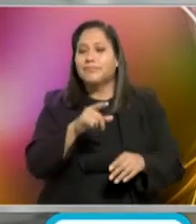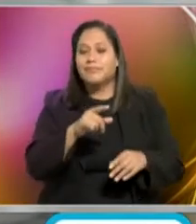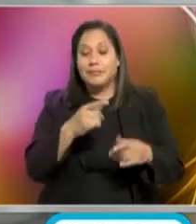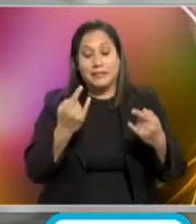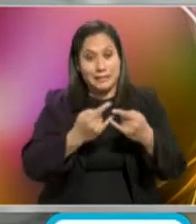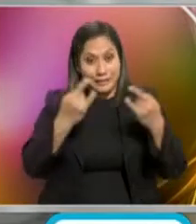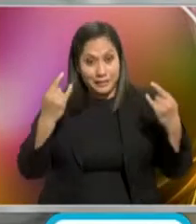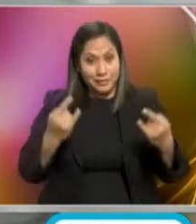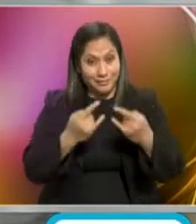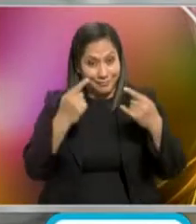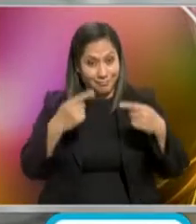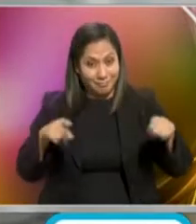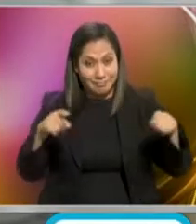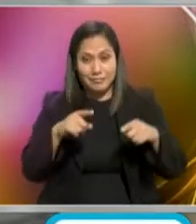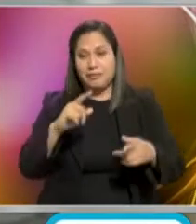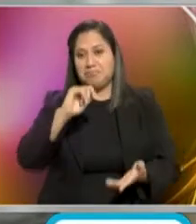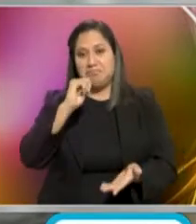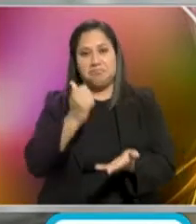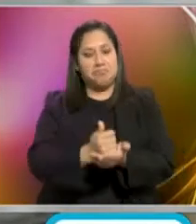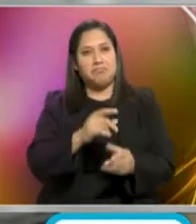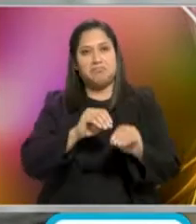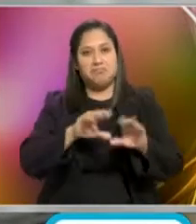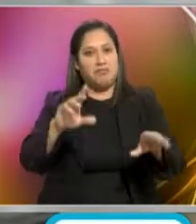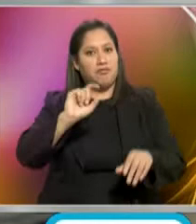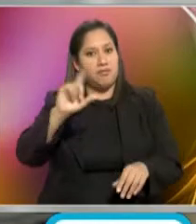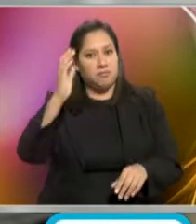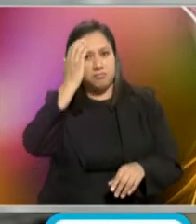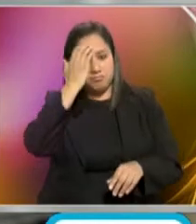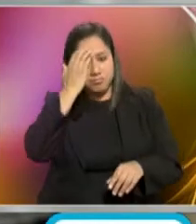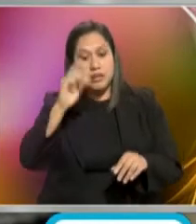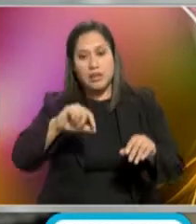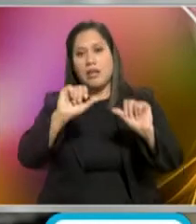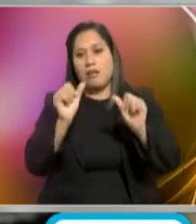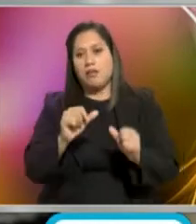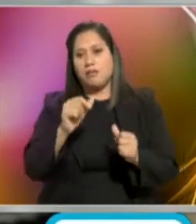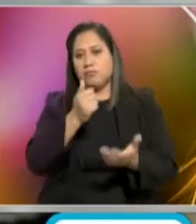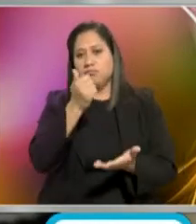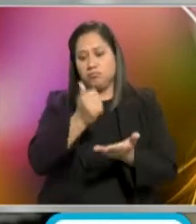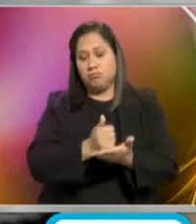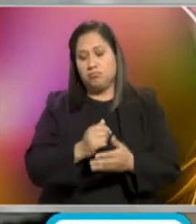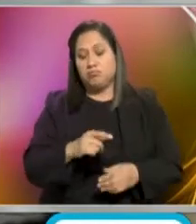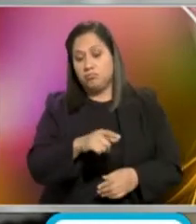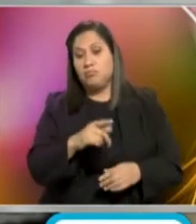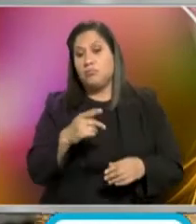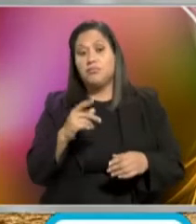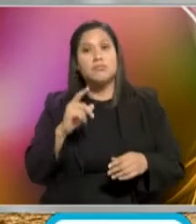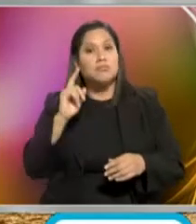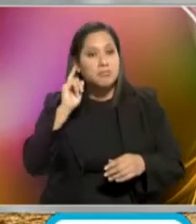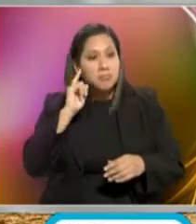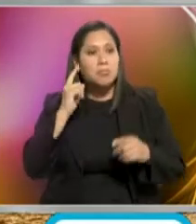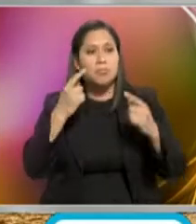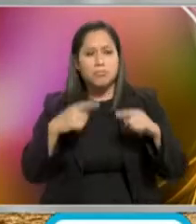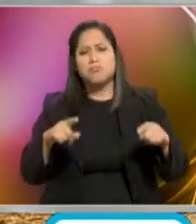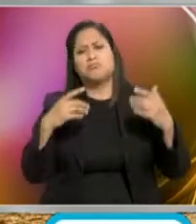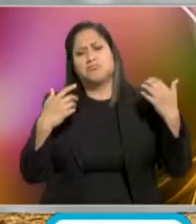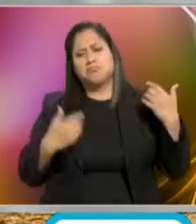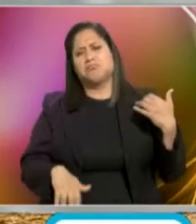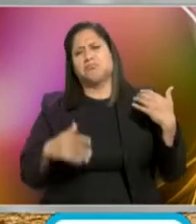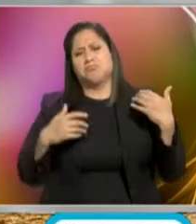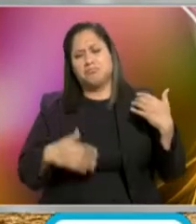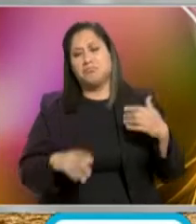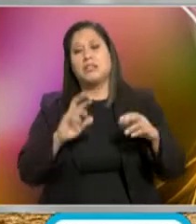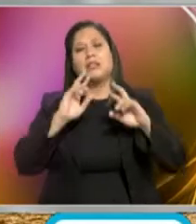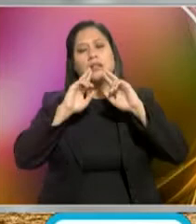de la historia de la música y dentro de la historia de las artes en nuestro país, ¿no? Con esta oleada, ¿no? De estos